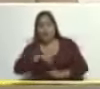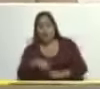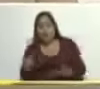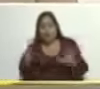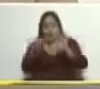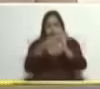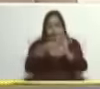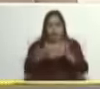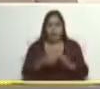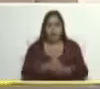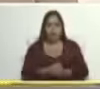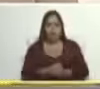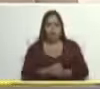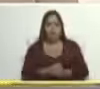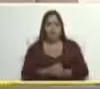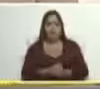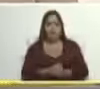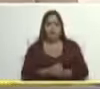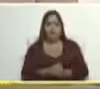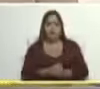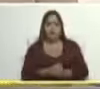colectiva